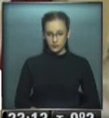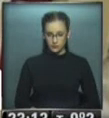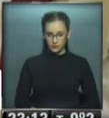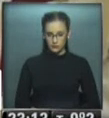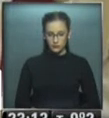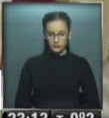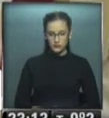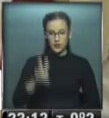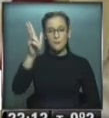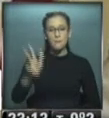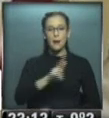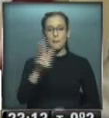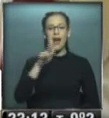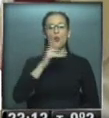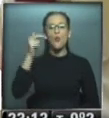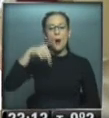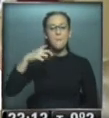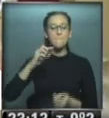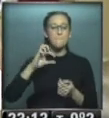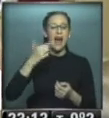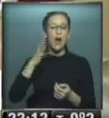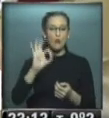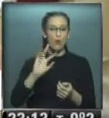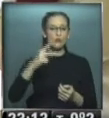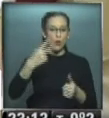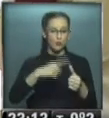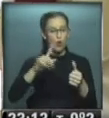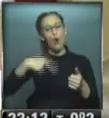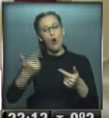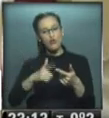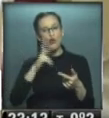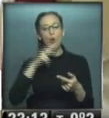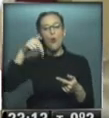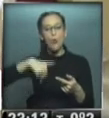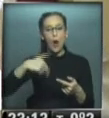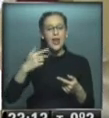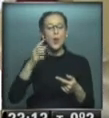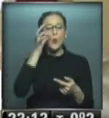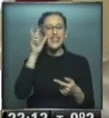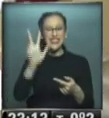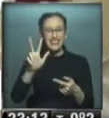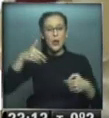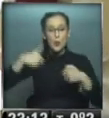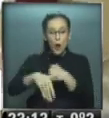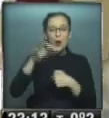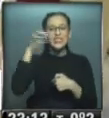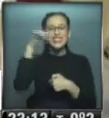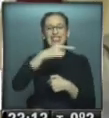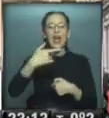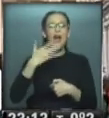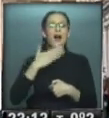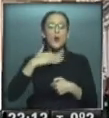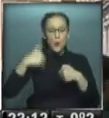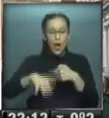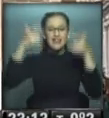El Papa polaco Juan Pablo II y el italiano Juan XXIII van a ser canonizados el próximo 27 de abril y serán, junto a